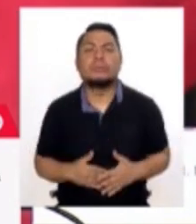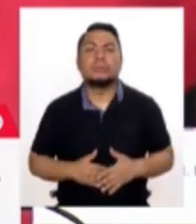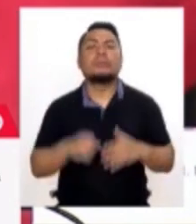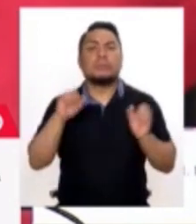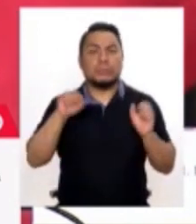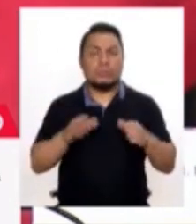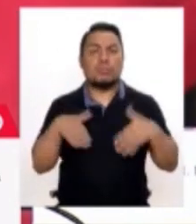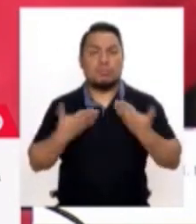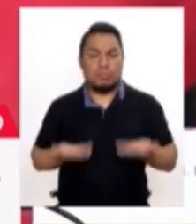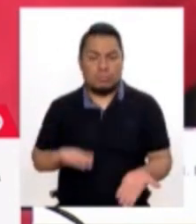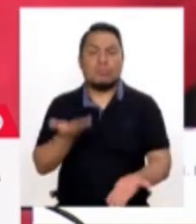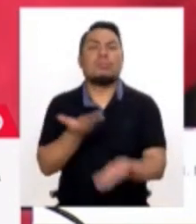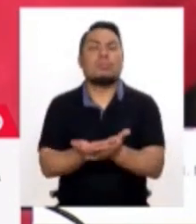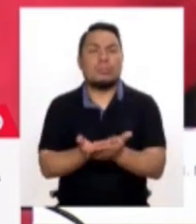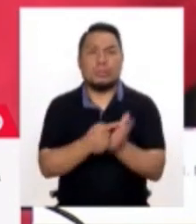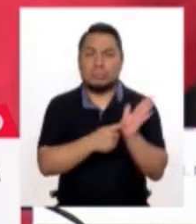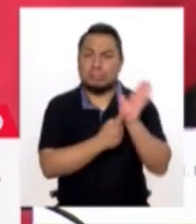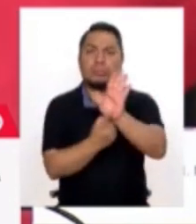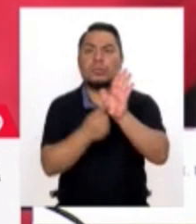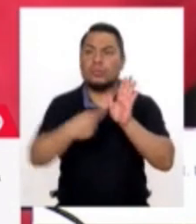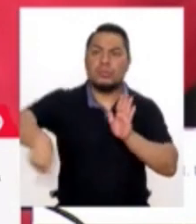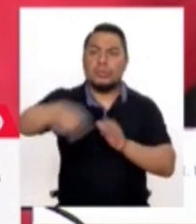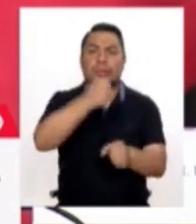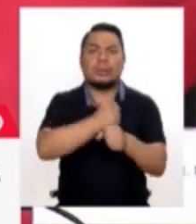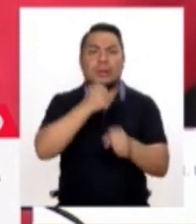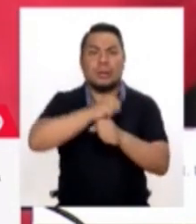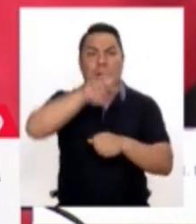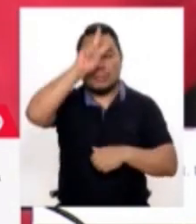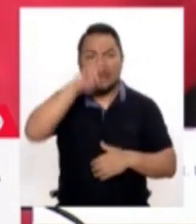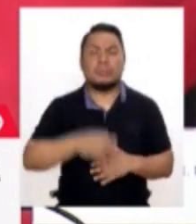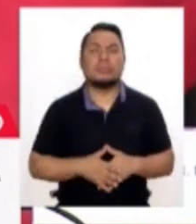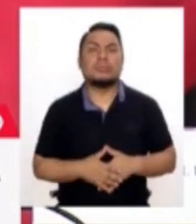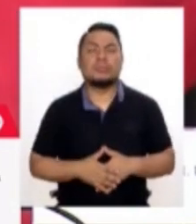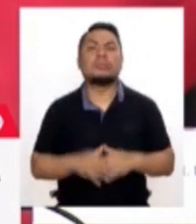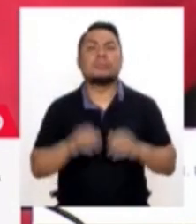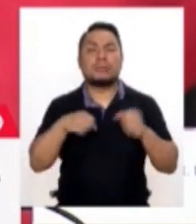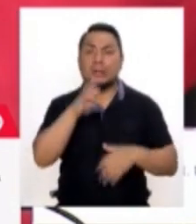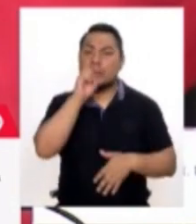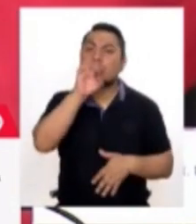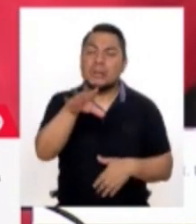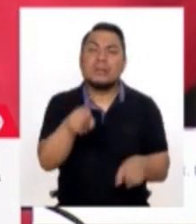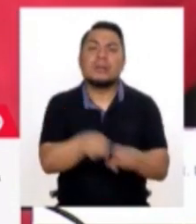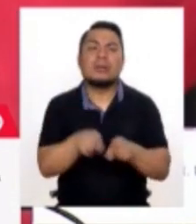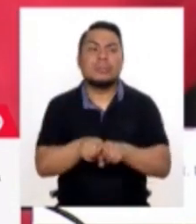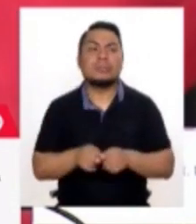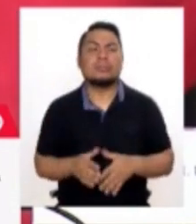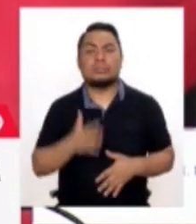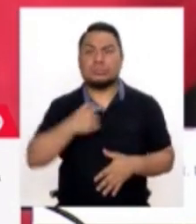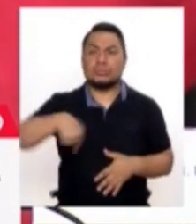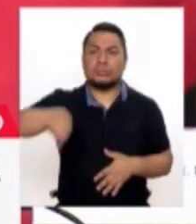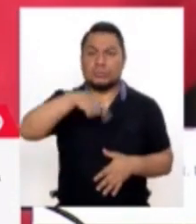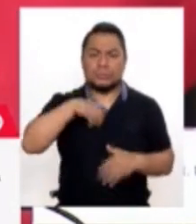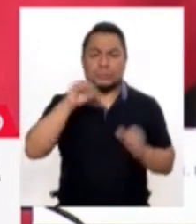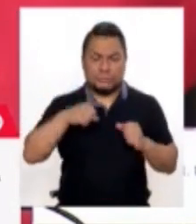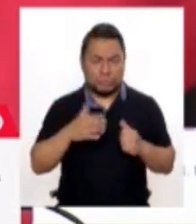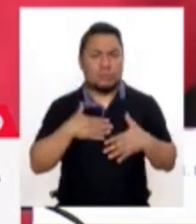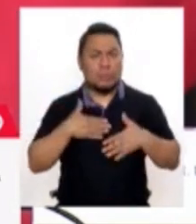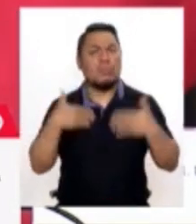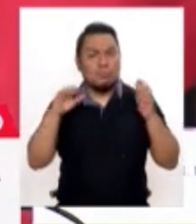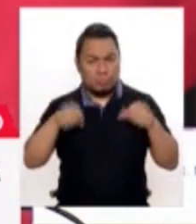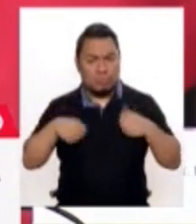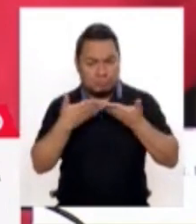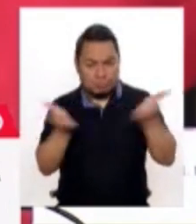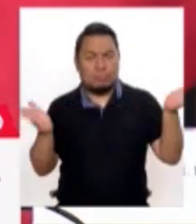estratégico, lo ponemos a flor de piel para trabajar por el Perú. Y señalar también nuestra disposición de